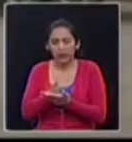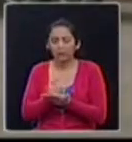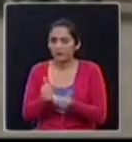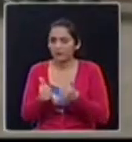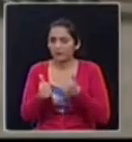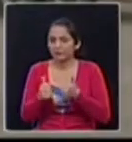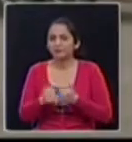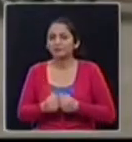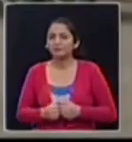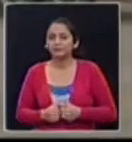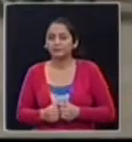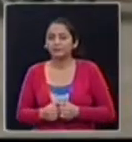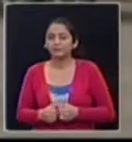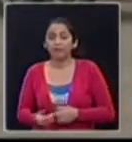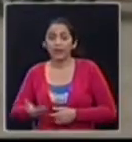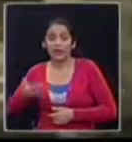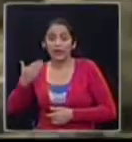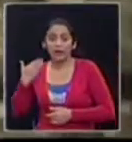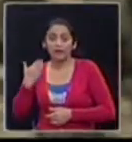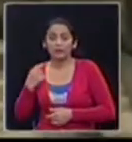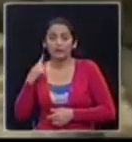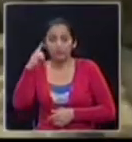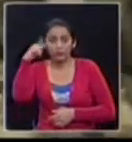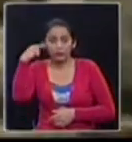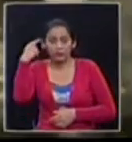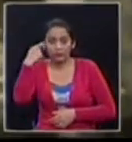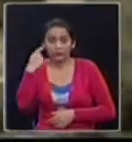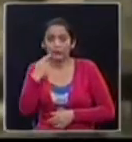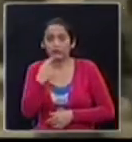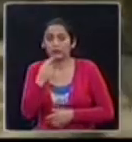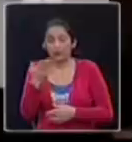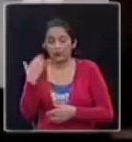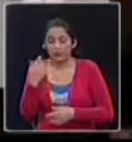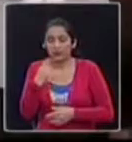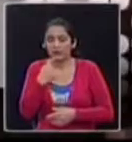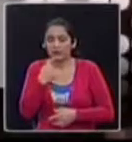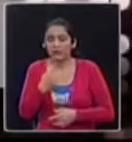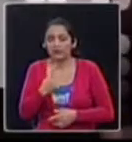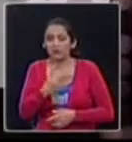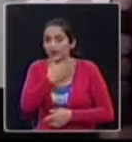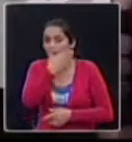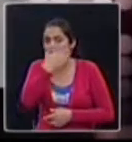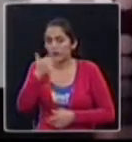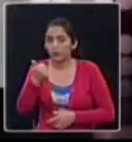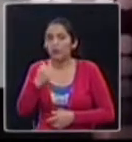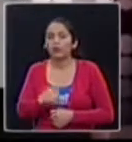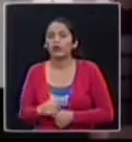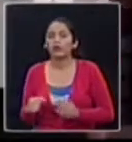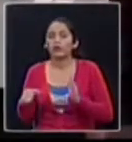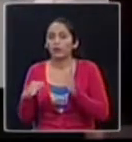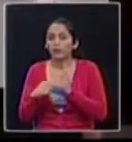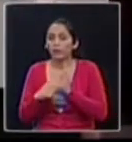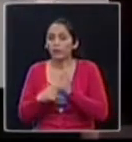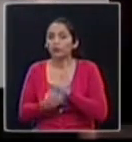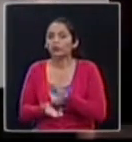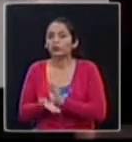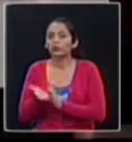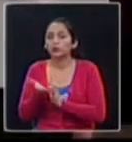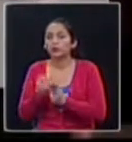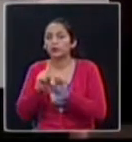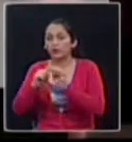fue, según el anterior gobierno, mermar la salida de dólares al exterior, colocando porcentajes entre el 5% y